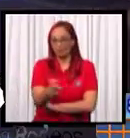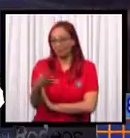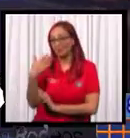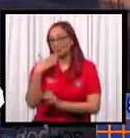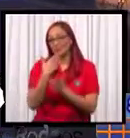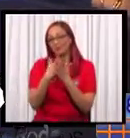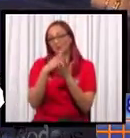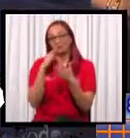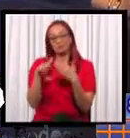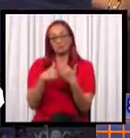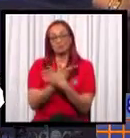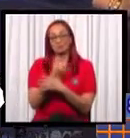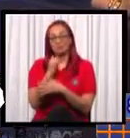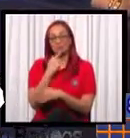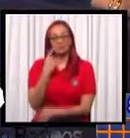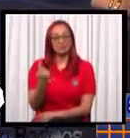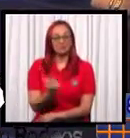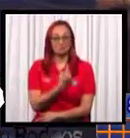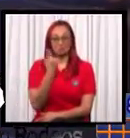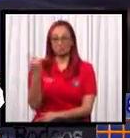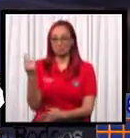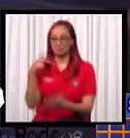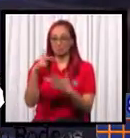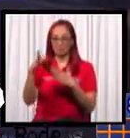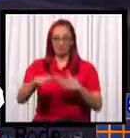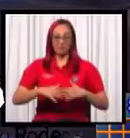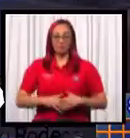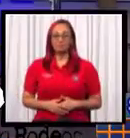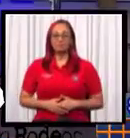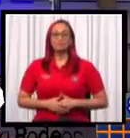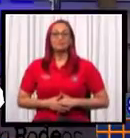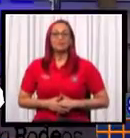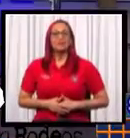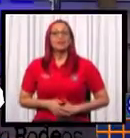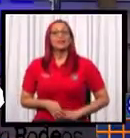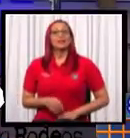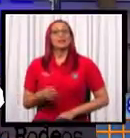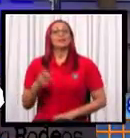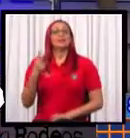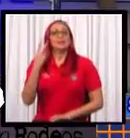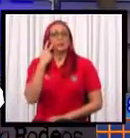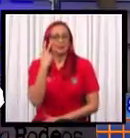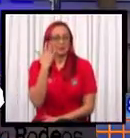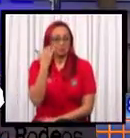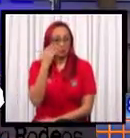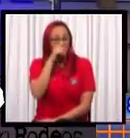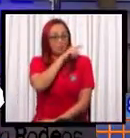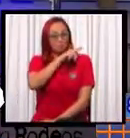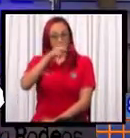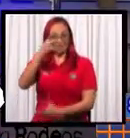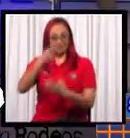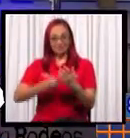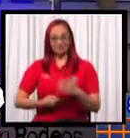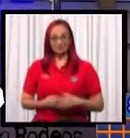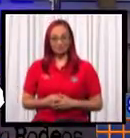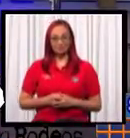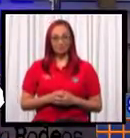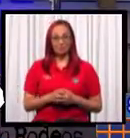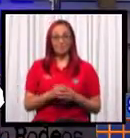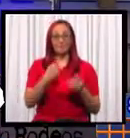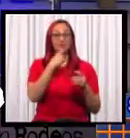como lo decimos siempre aquí en Sin Rodeos. Así es que vamos a ver por qué ustedes se oponen y ya hicieron